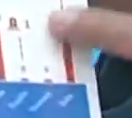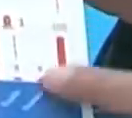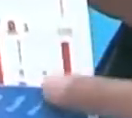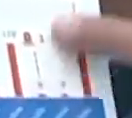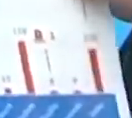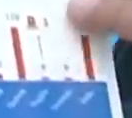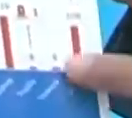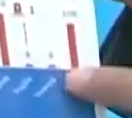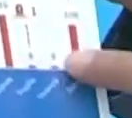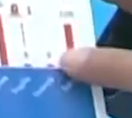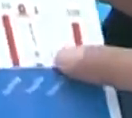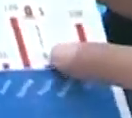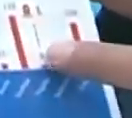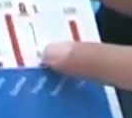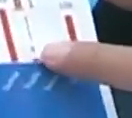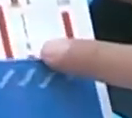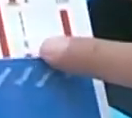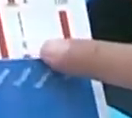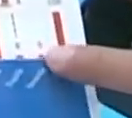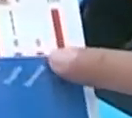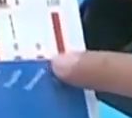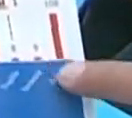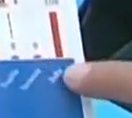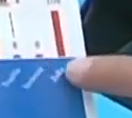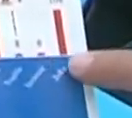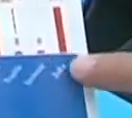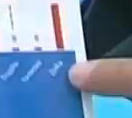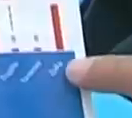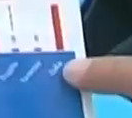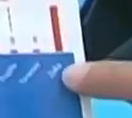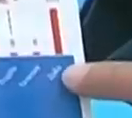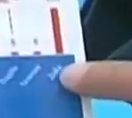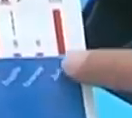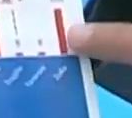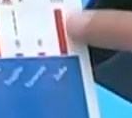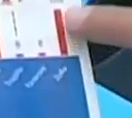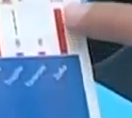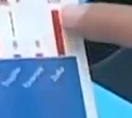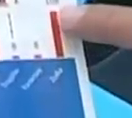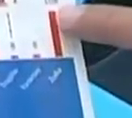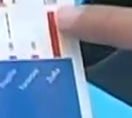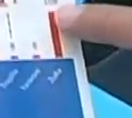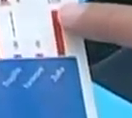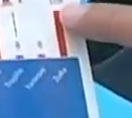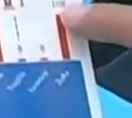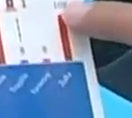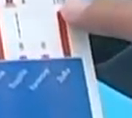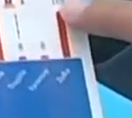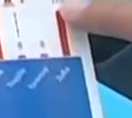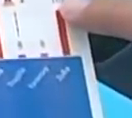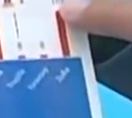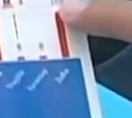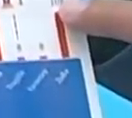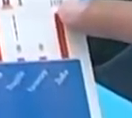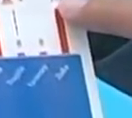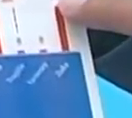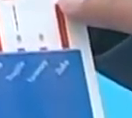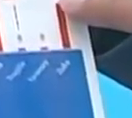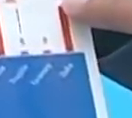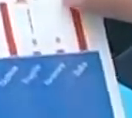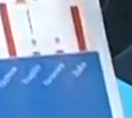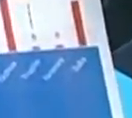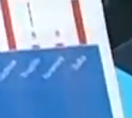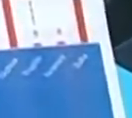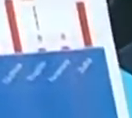hemos tenido casos el día de hoy correspondientes al estado Zulia, pero ya Zulia alcanza 108 casos, pero con